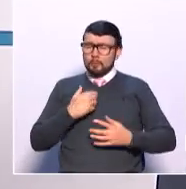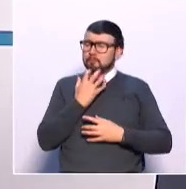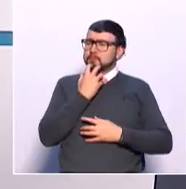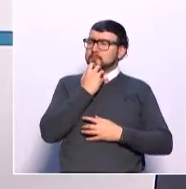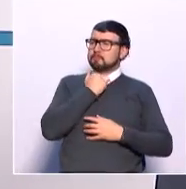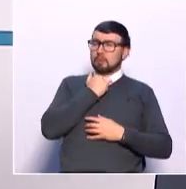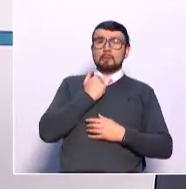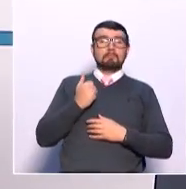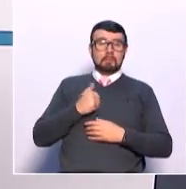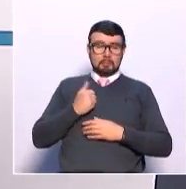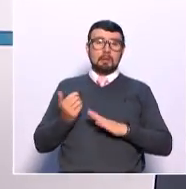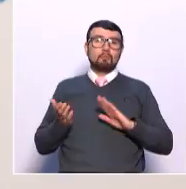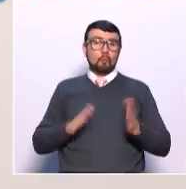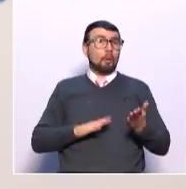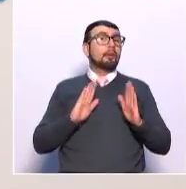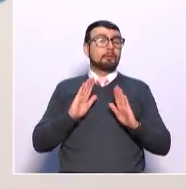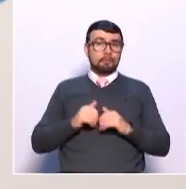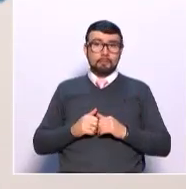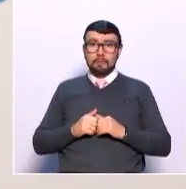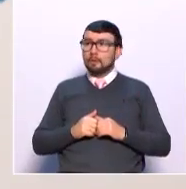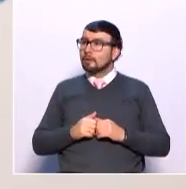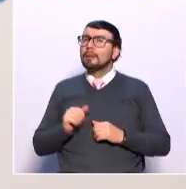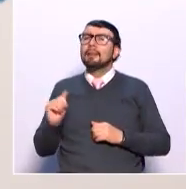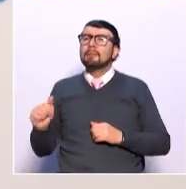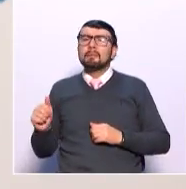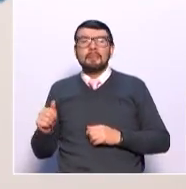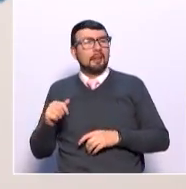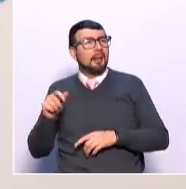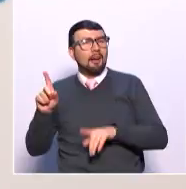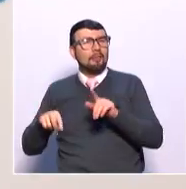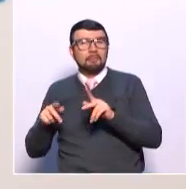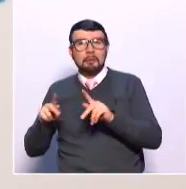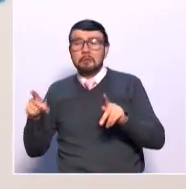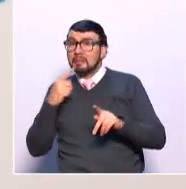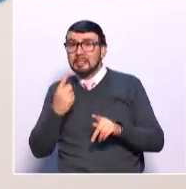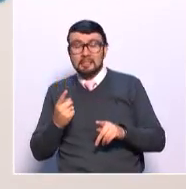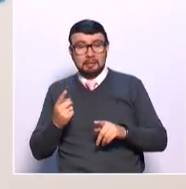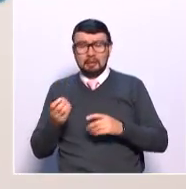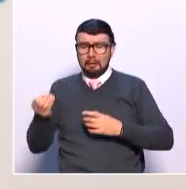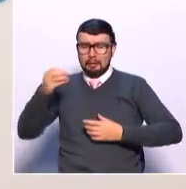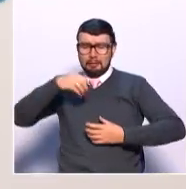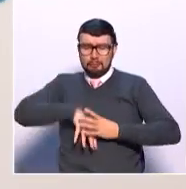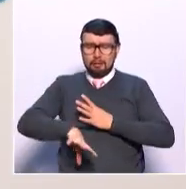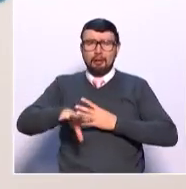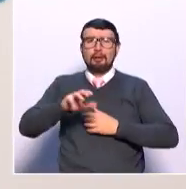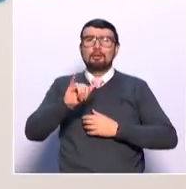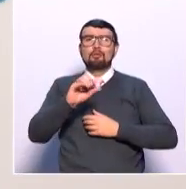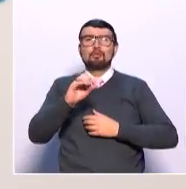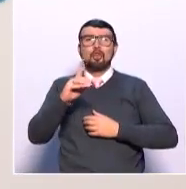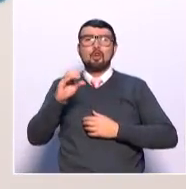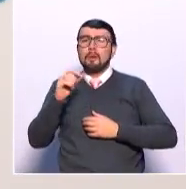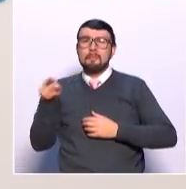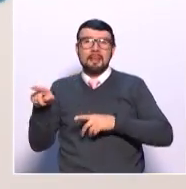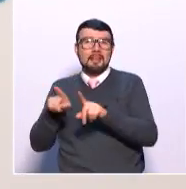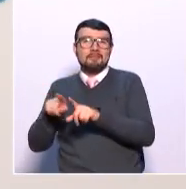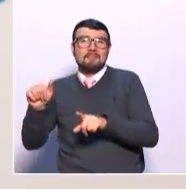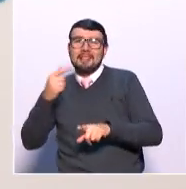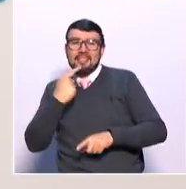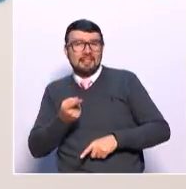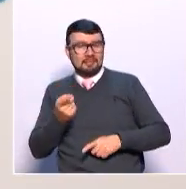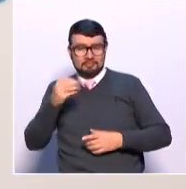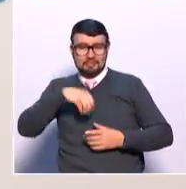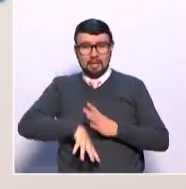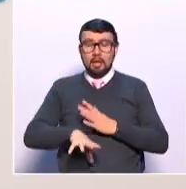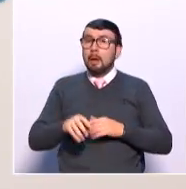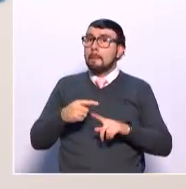totalmente mi hermana dice jocosamente que le regó el yodo a la persona pero pero yo digo que la principales causas de